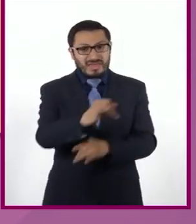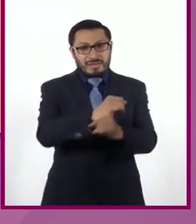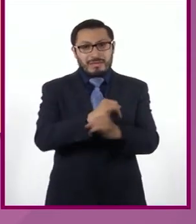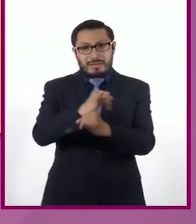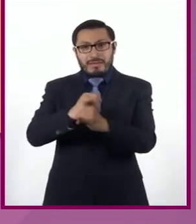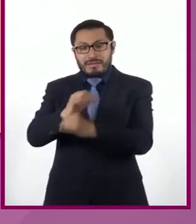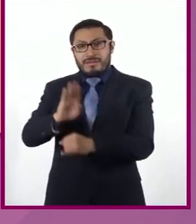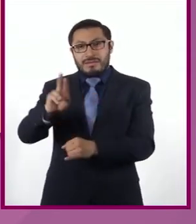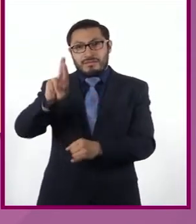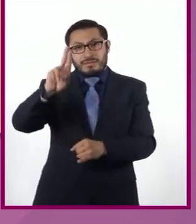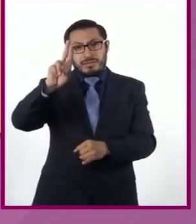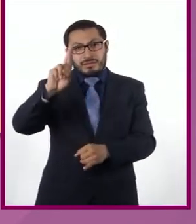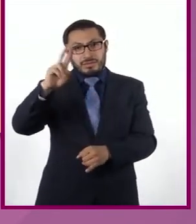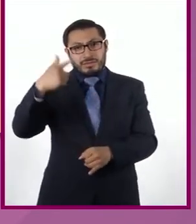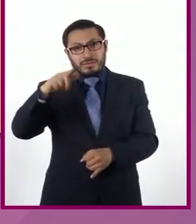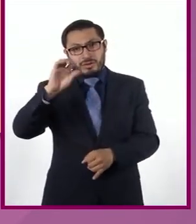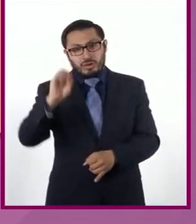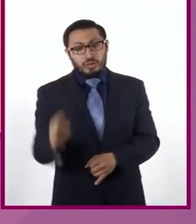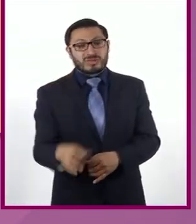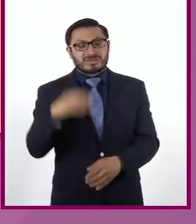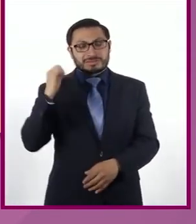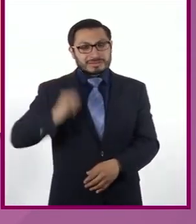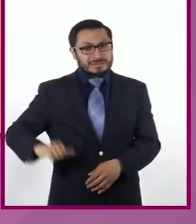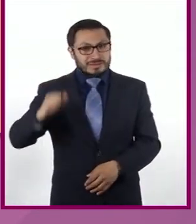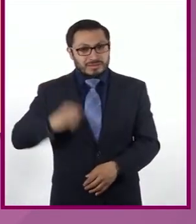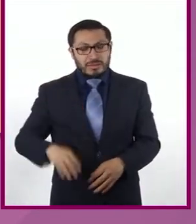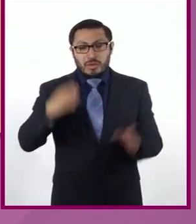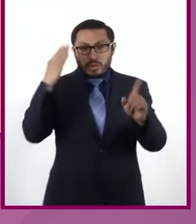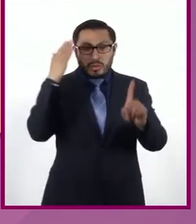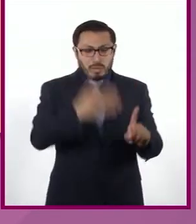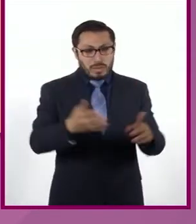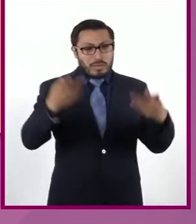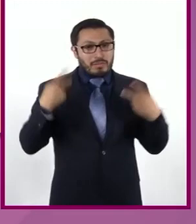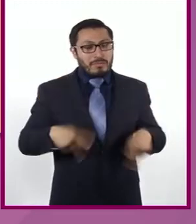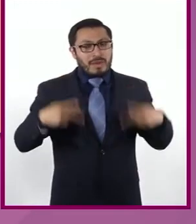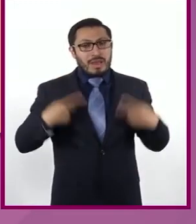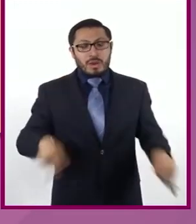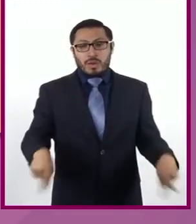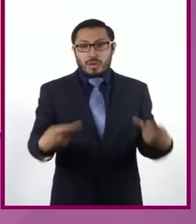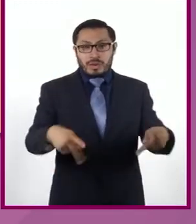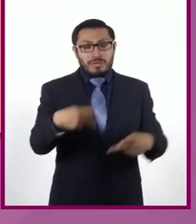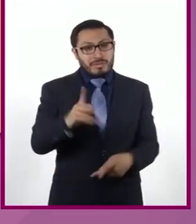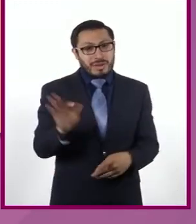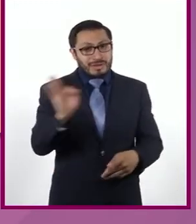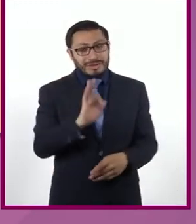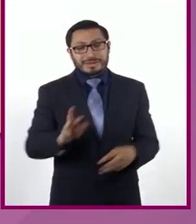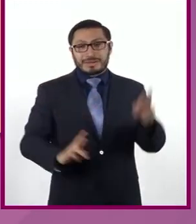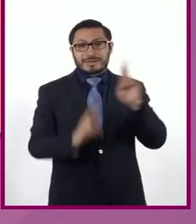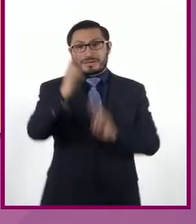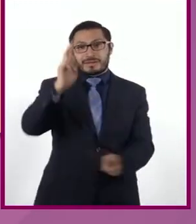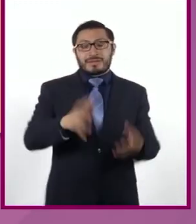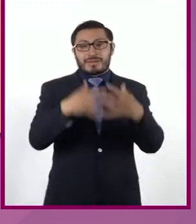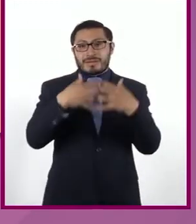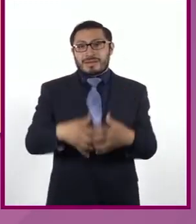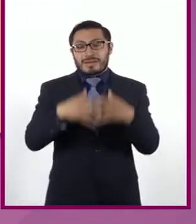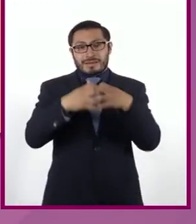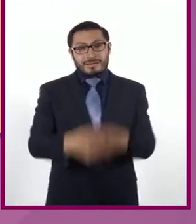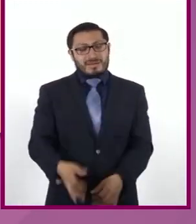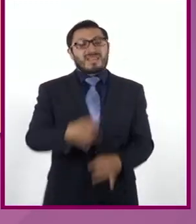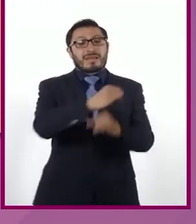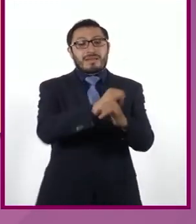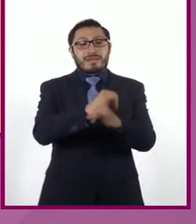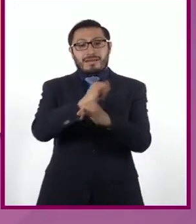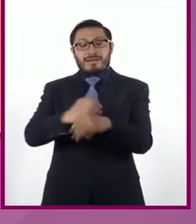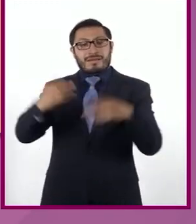burgos medievales, nos enfocaríamos en los comerciantes, pero si nos centramos en la revolución industrial, estudiaríamos a